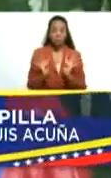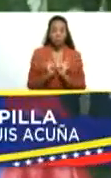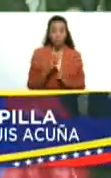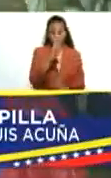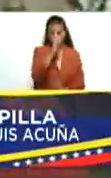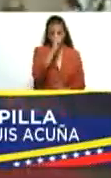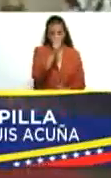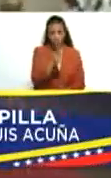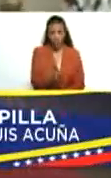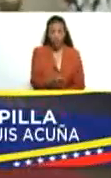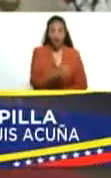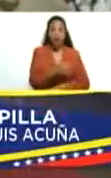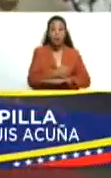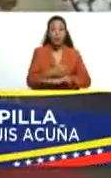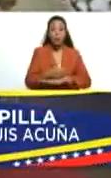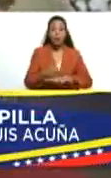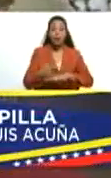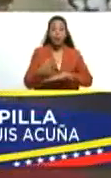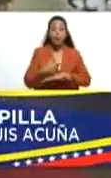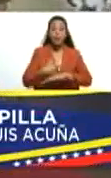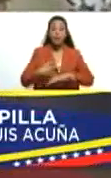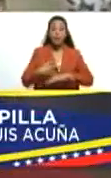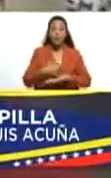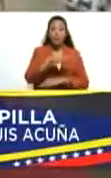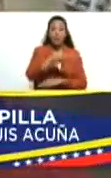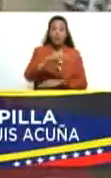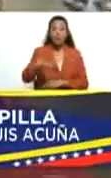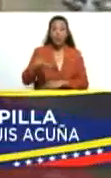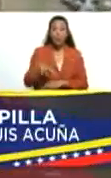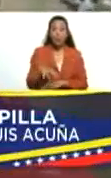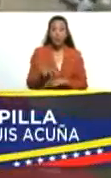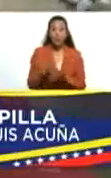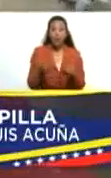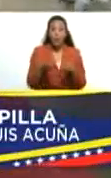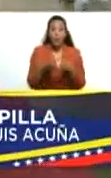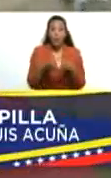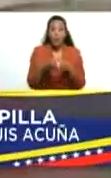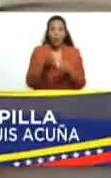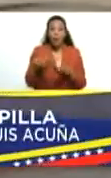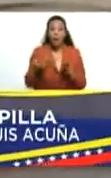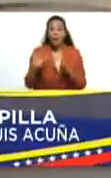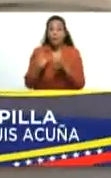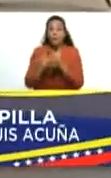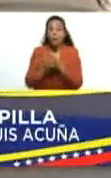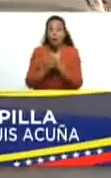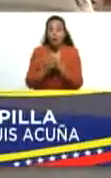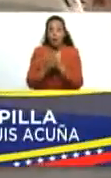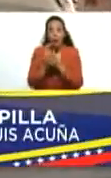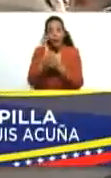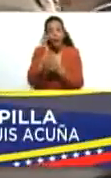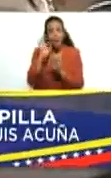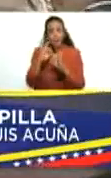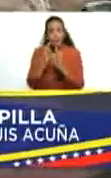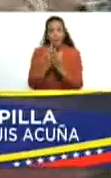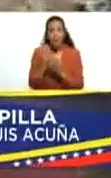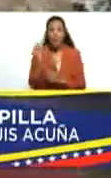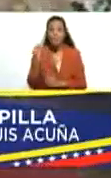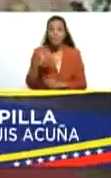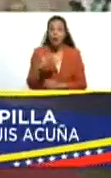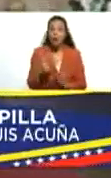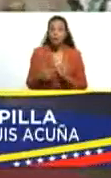Venezuela, autoridades gubernamentales, el tren ministerial, familiares y amigos. Destacamos además